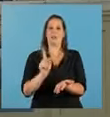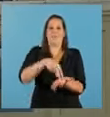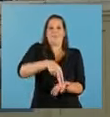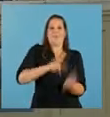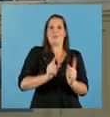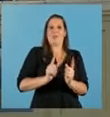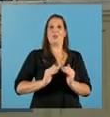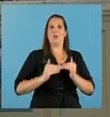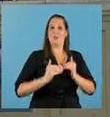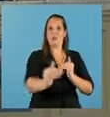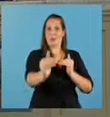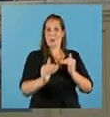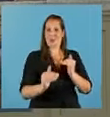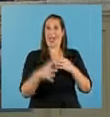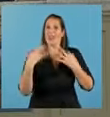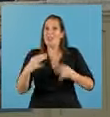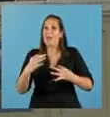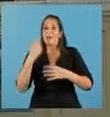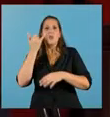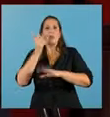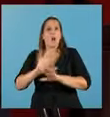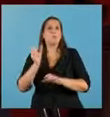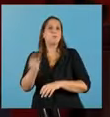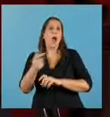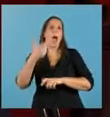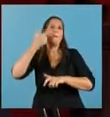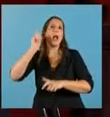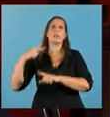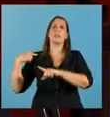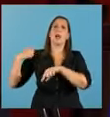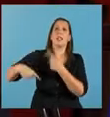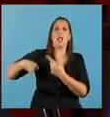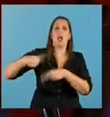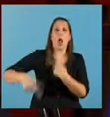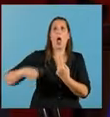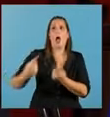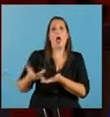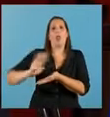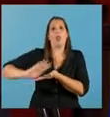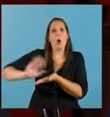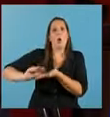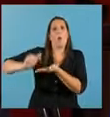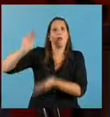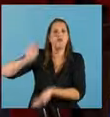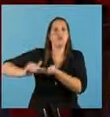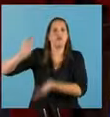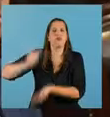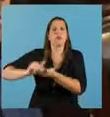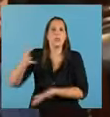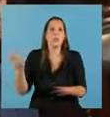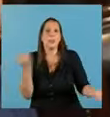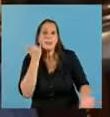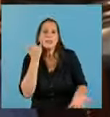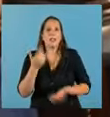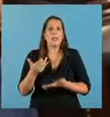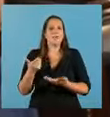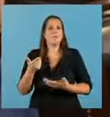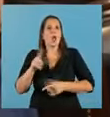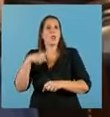de sobreendeudamiento, debemos tomar compromisos que sí se puedan cumplir, en lugar de hacer promesas sobre la base de